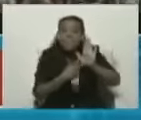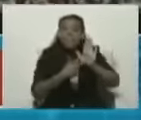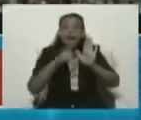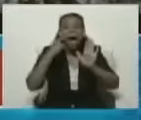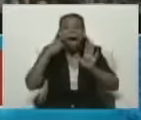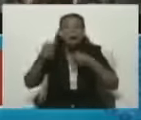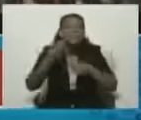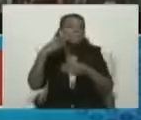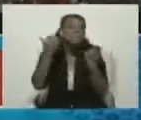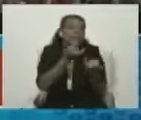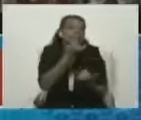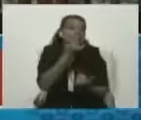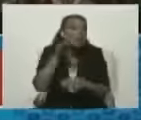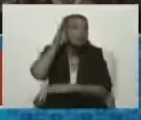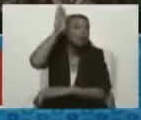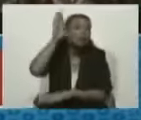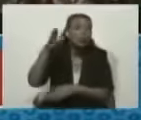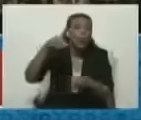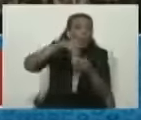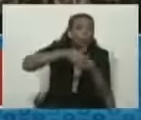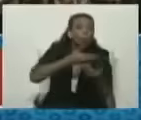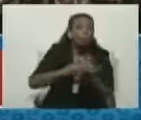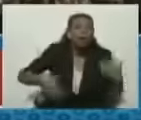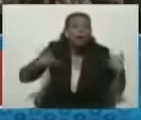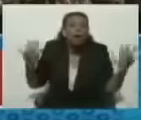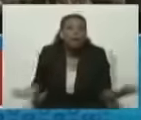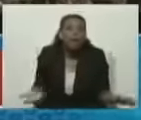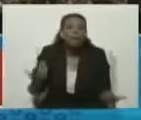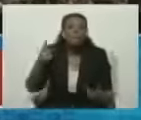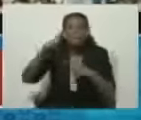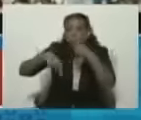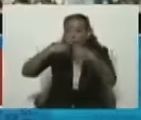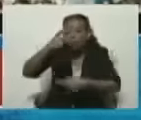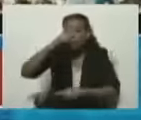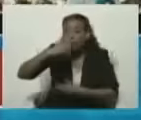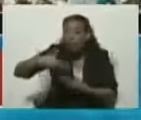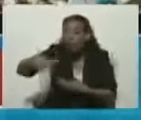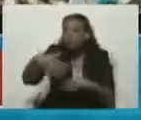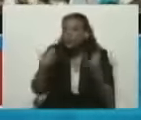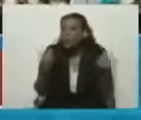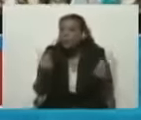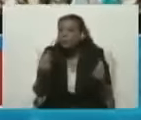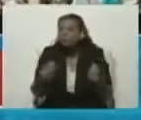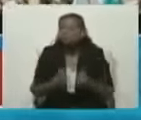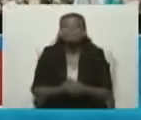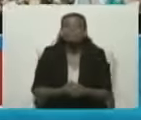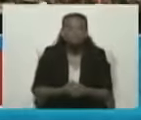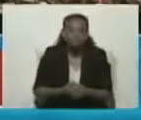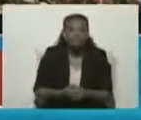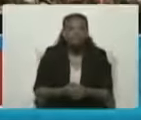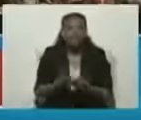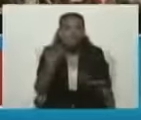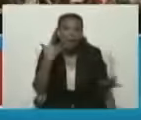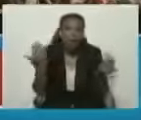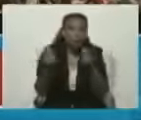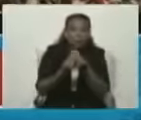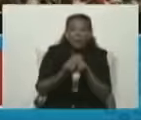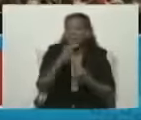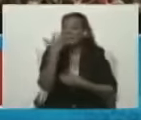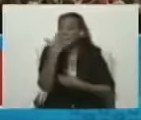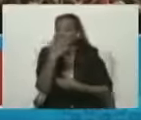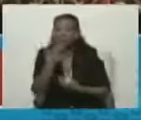ritmo de la acción de gobierno para los próximos años, para bailar, para